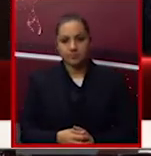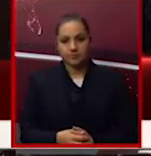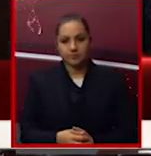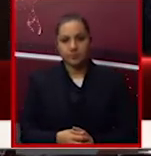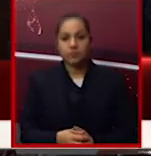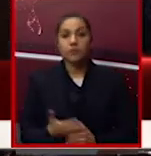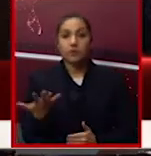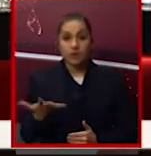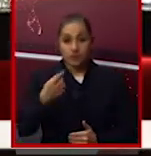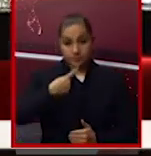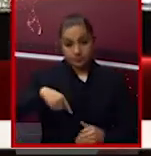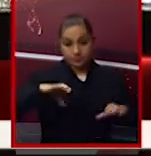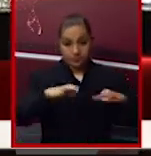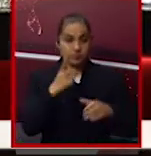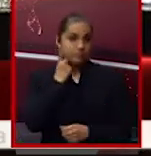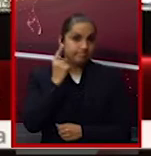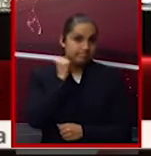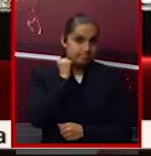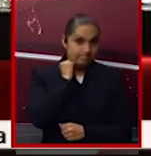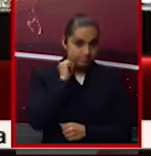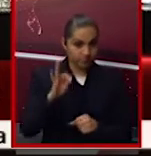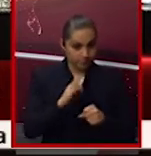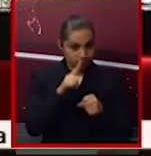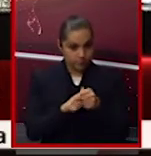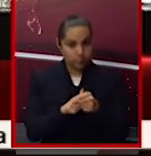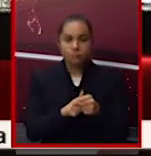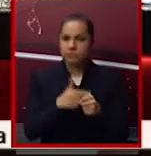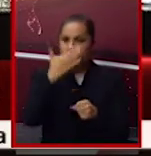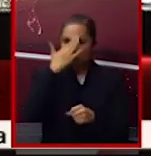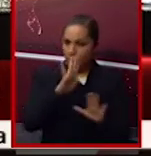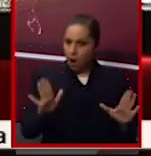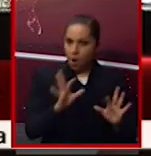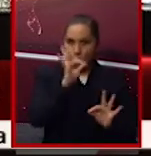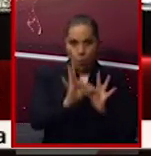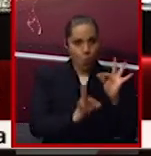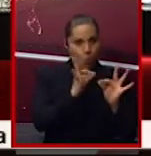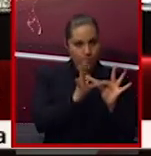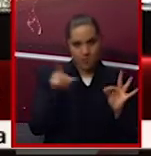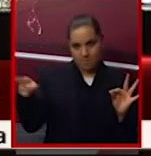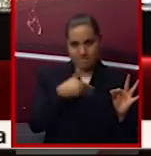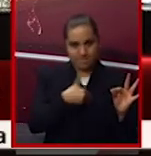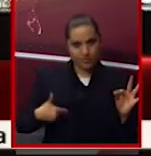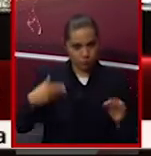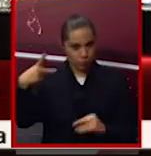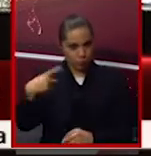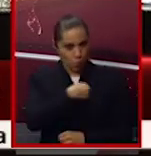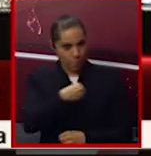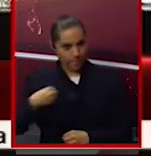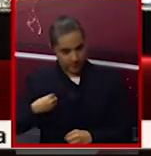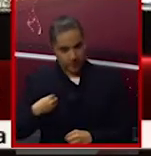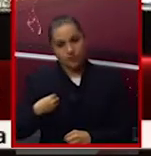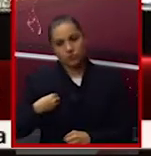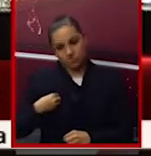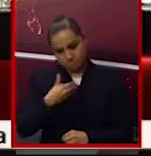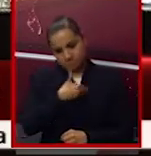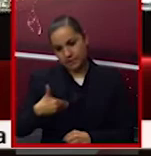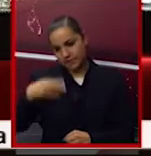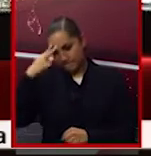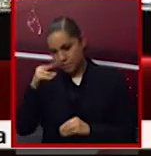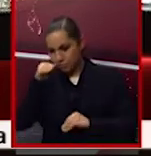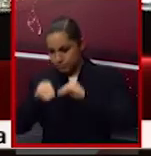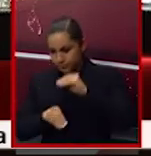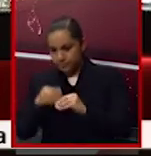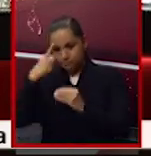Congreso de la Unión declara formalmente cumplida la obligación del presidente de la República que establece el